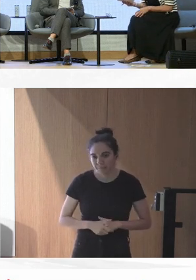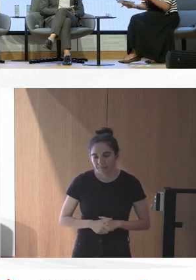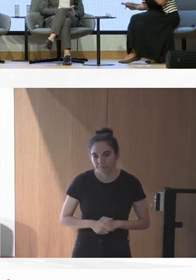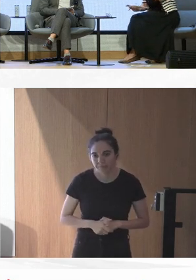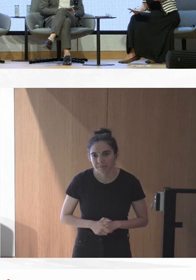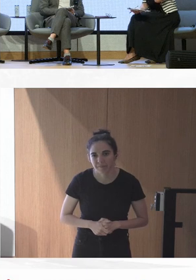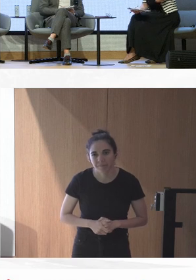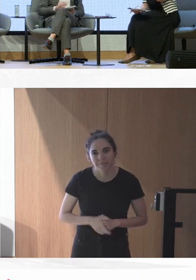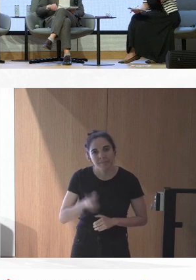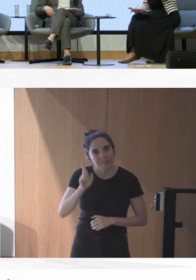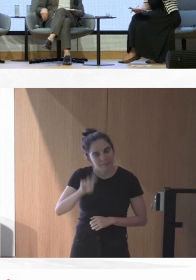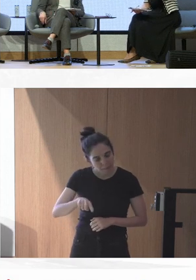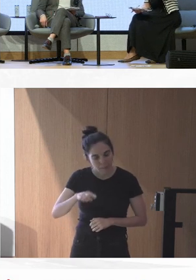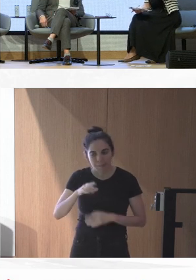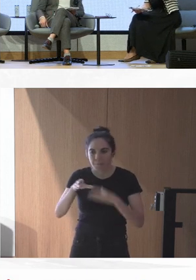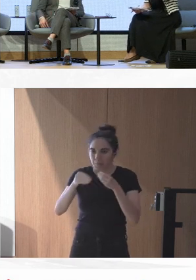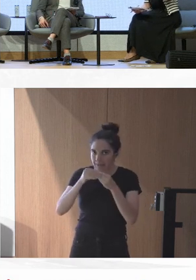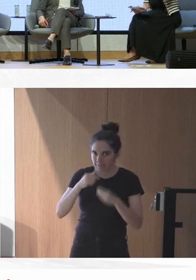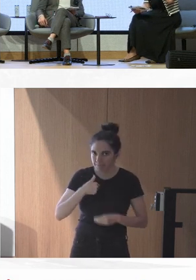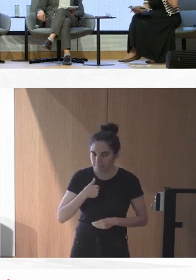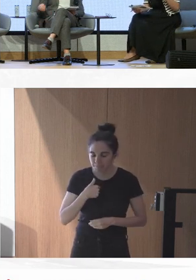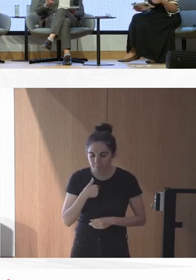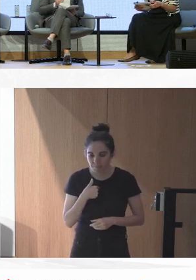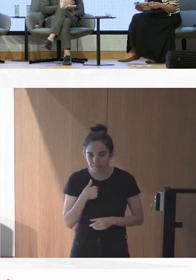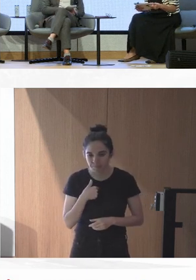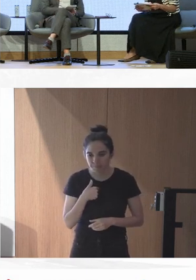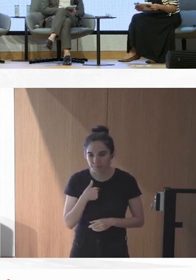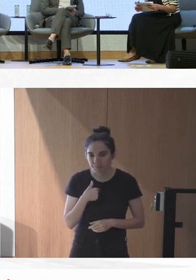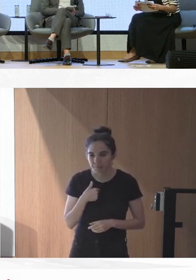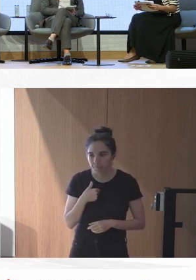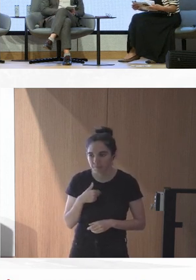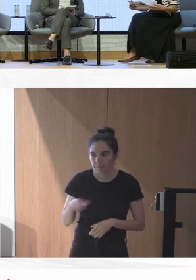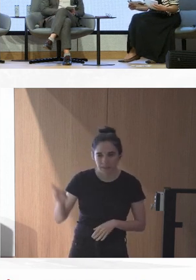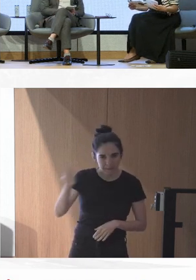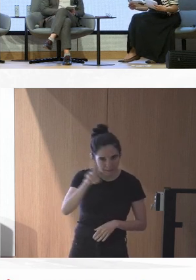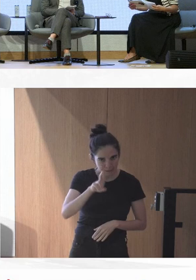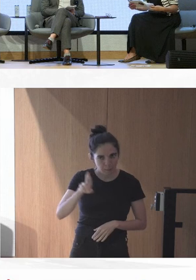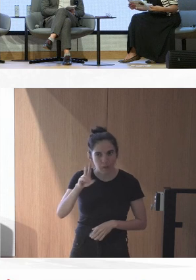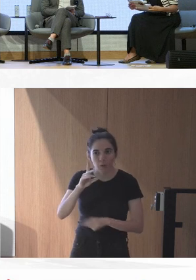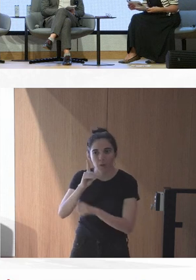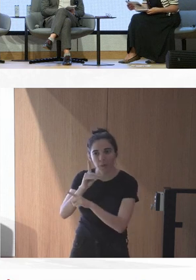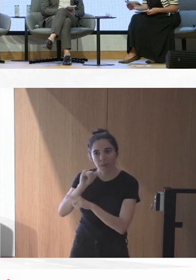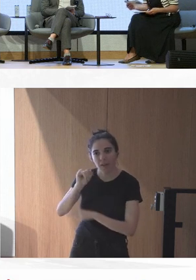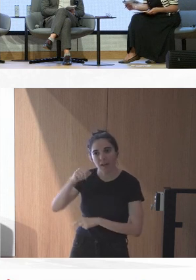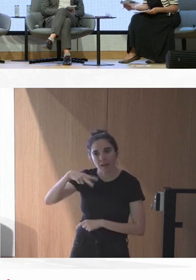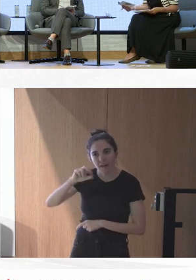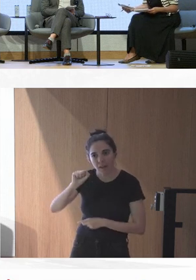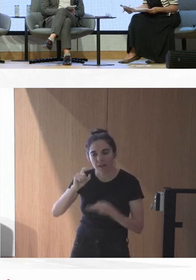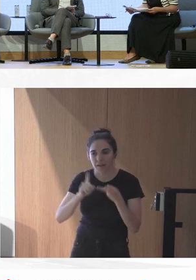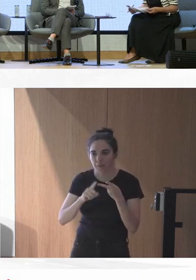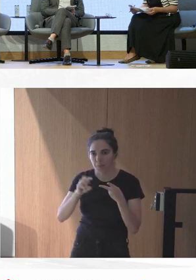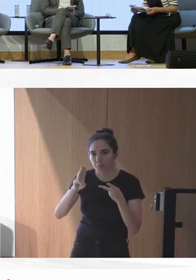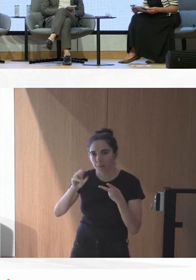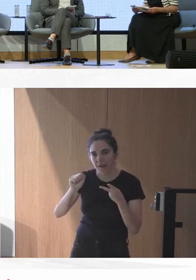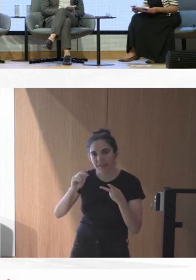Y también quiero añadir algo que y volver a recalcar una cosa que Diana y también